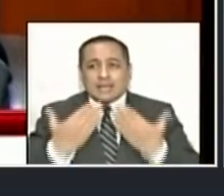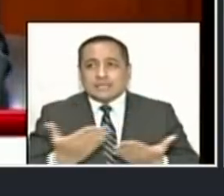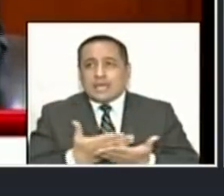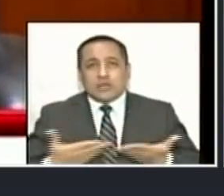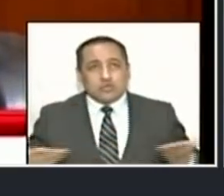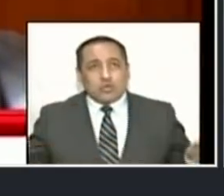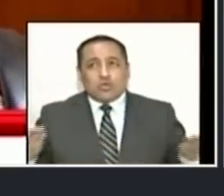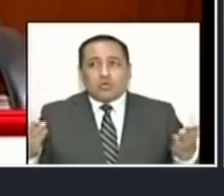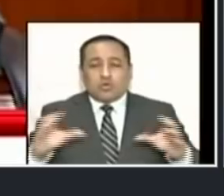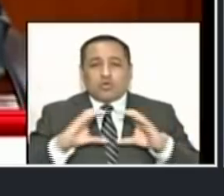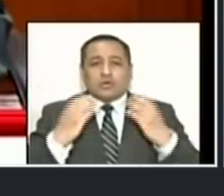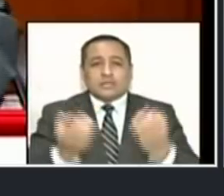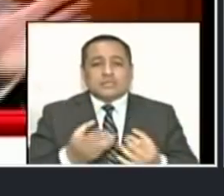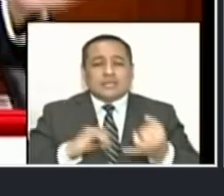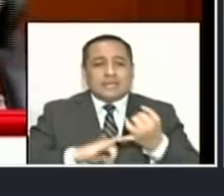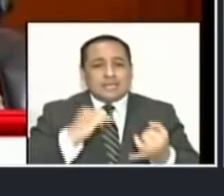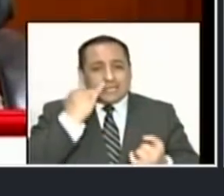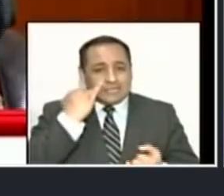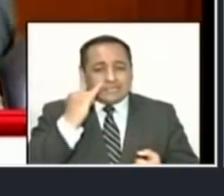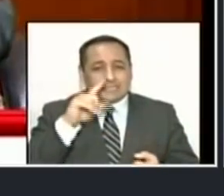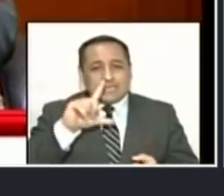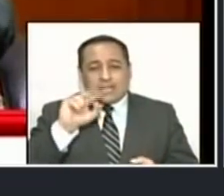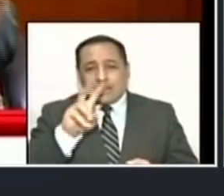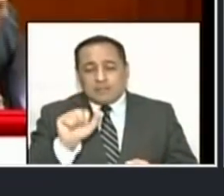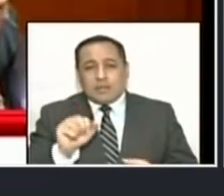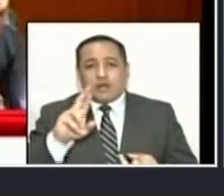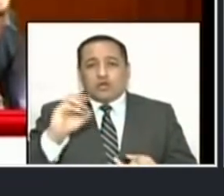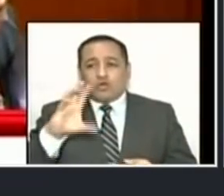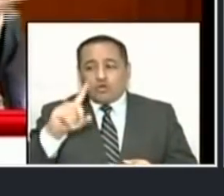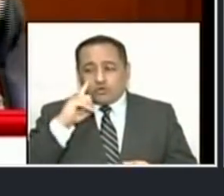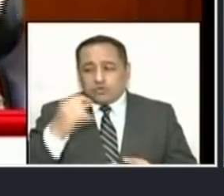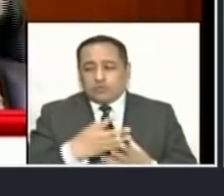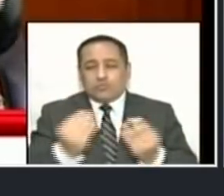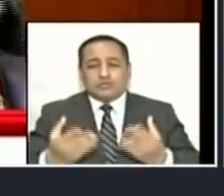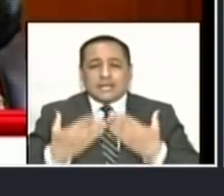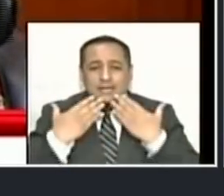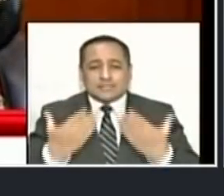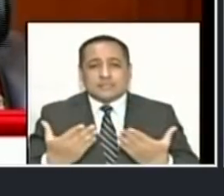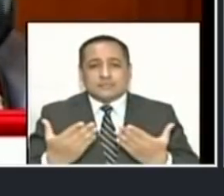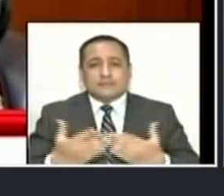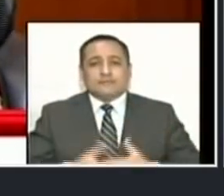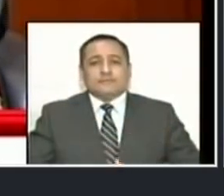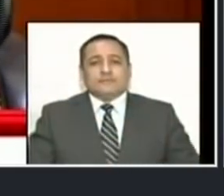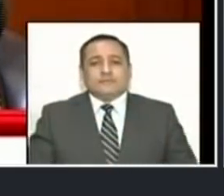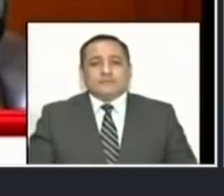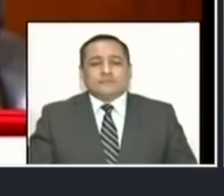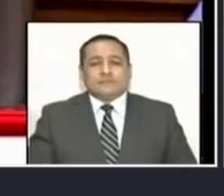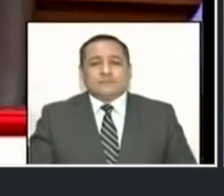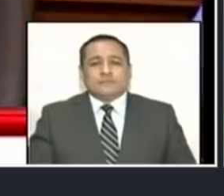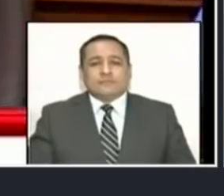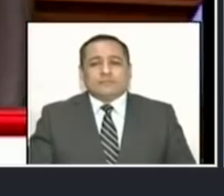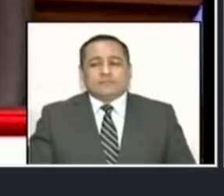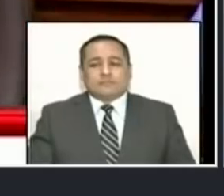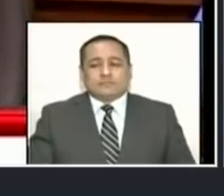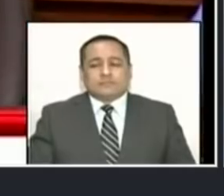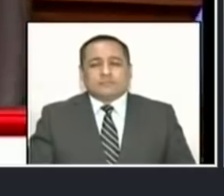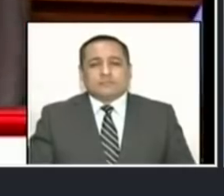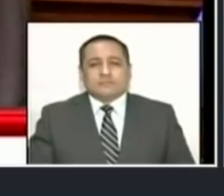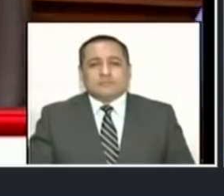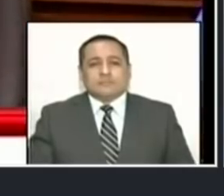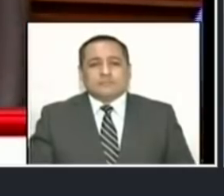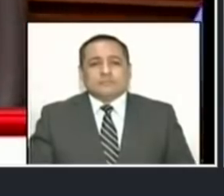mayoría del 2016 al 2019 que termina siendo disuelto en el marco de la Constitución, pero ante el aplauso